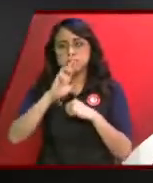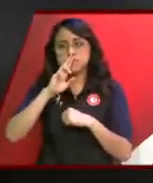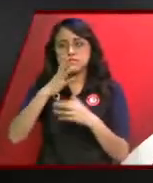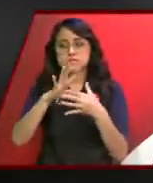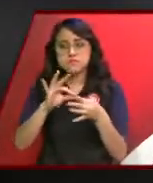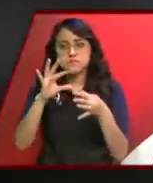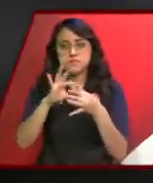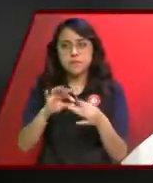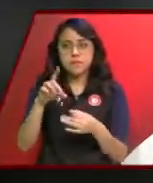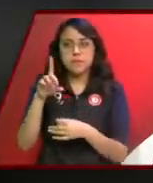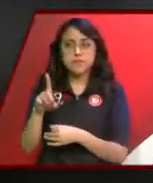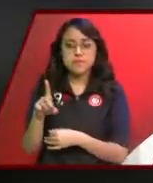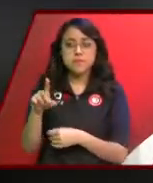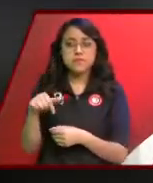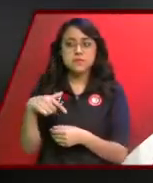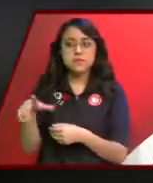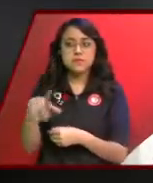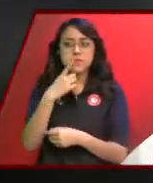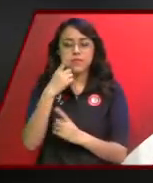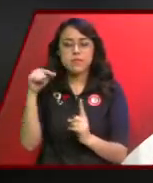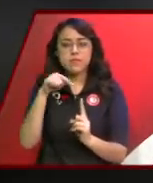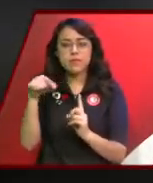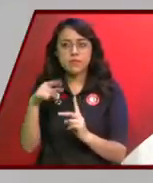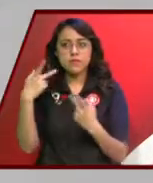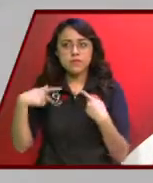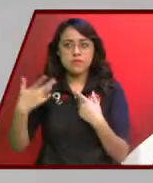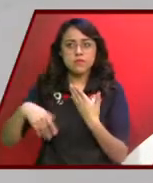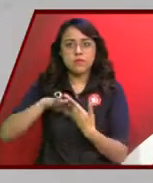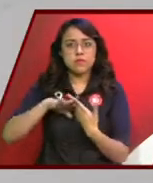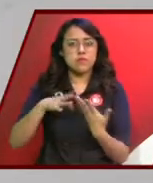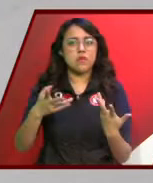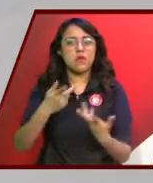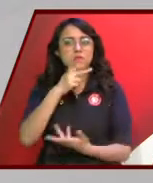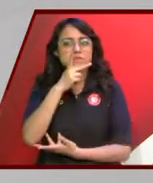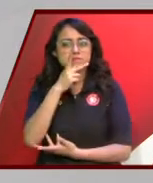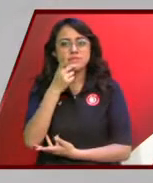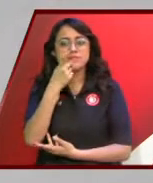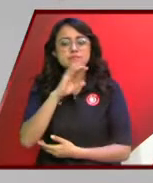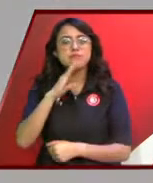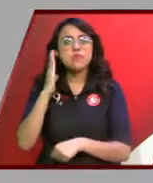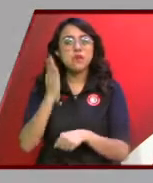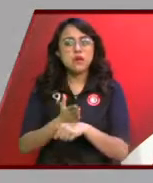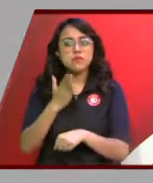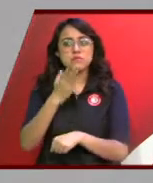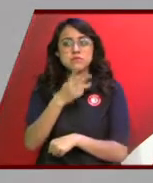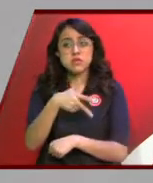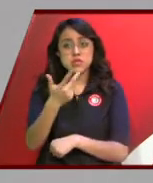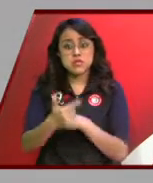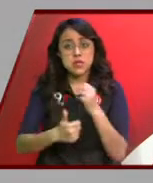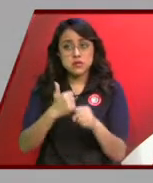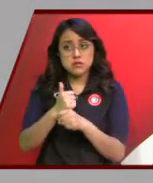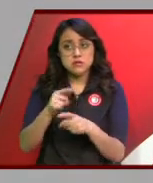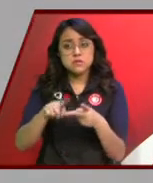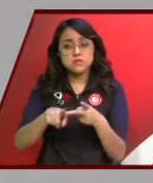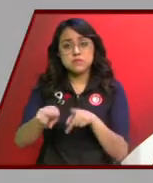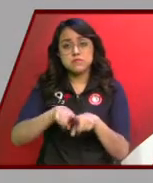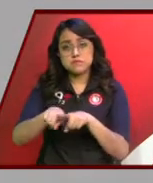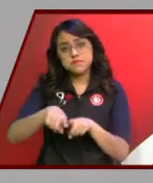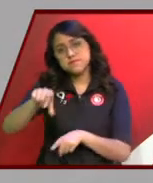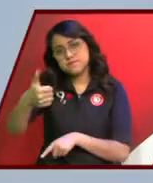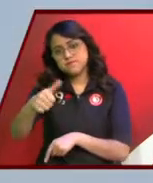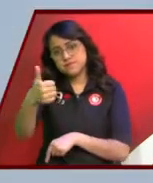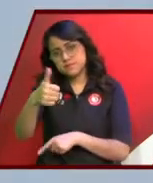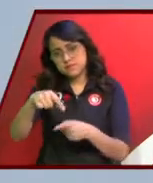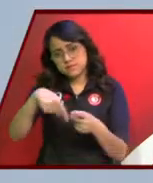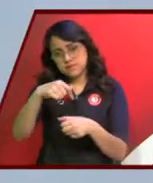llegando a la delegación ya los tenían como atacantes. A su papá le dictaron una sentencia de 13 años y a su hermano otra de